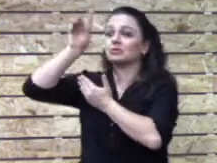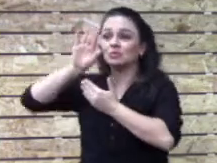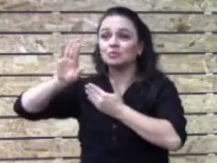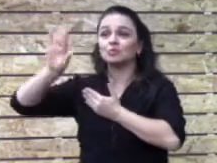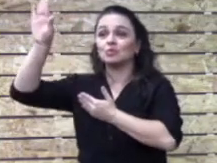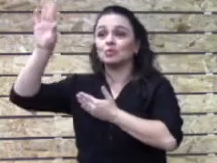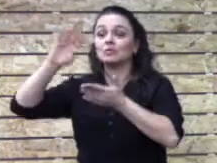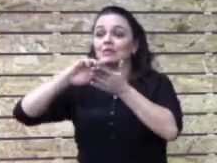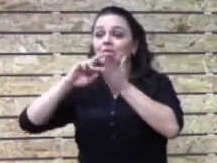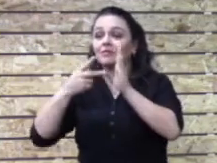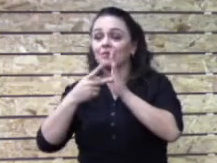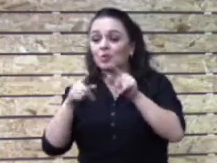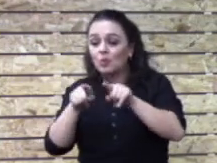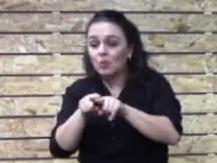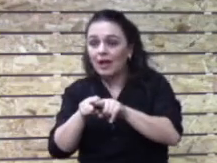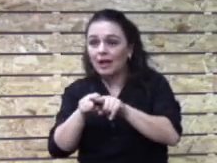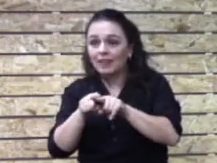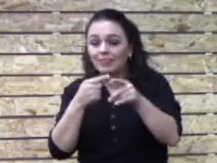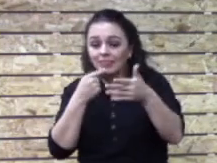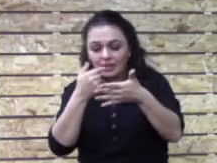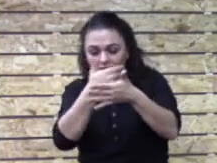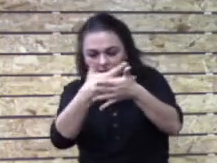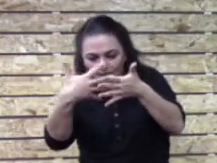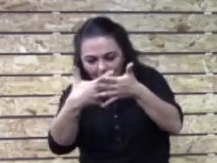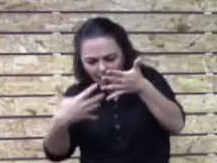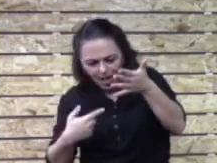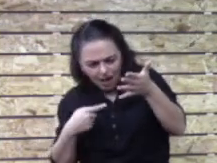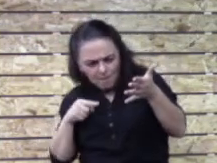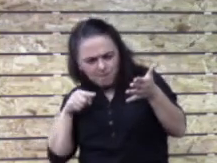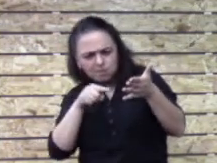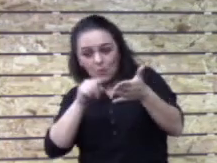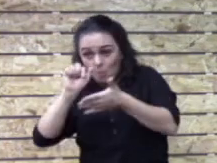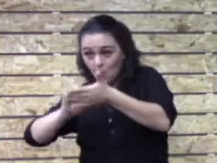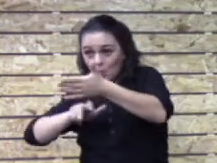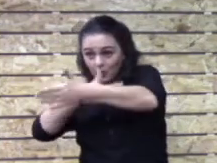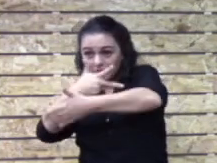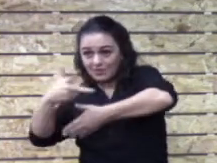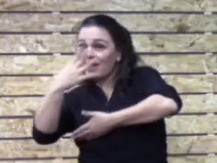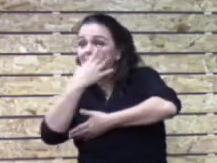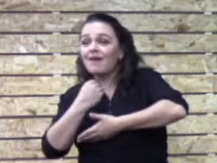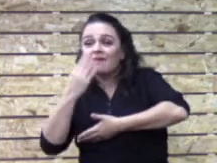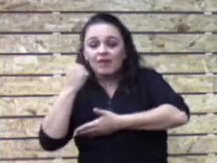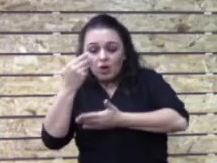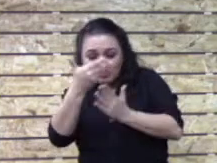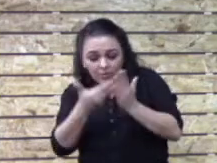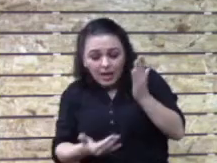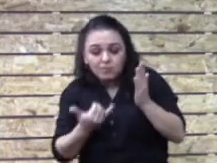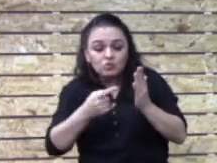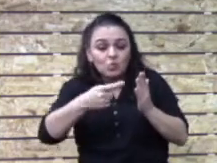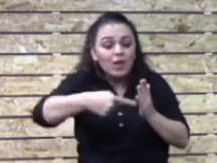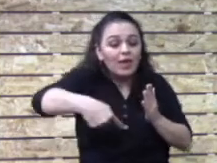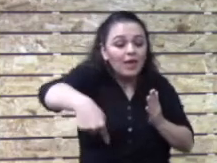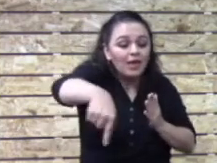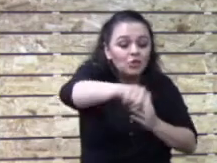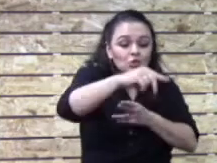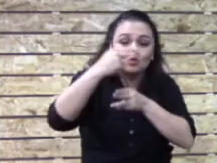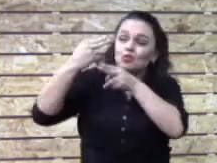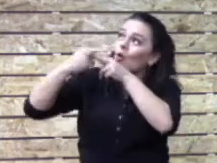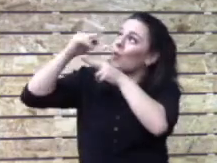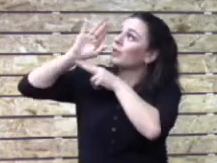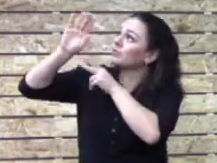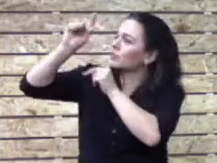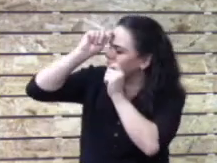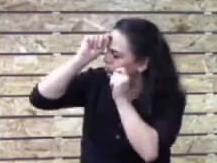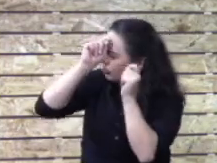la frase, en esta simetría típica también de la poesía hebrea, que reconoce mi nombre. La Reina Valera, en